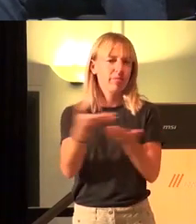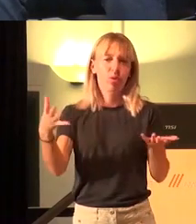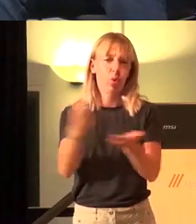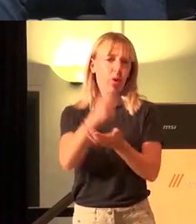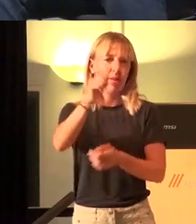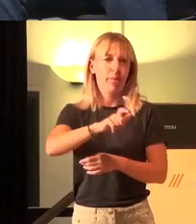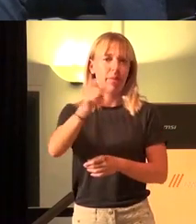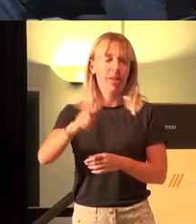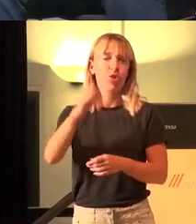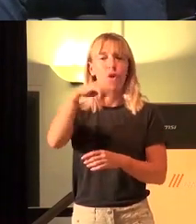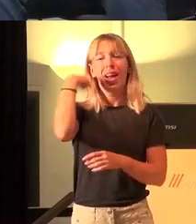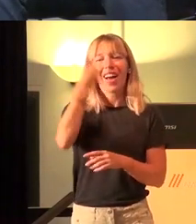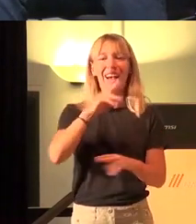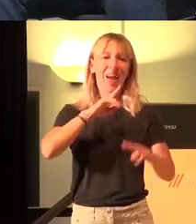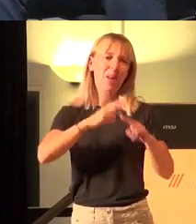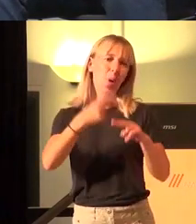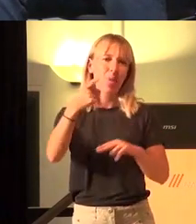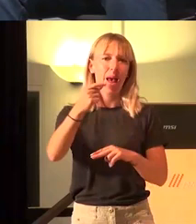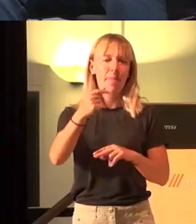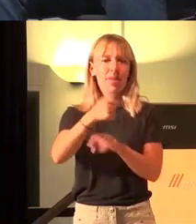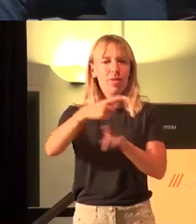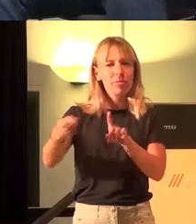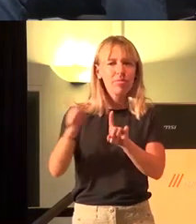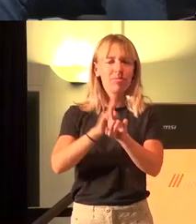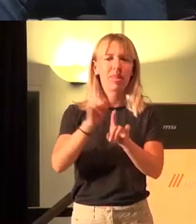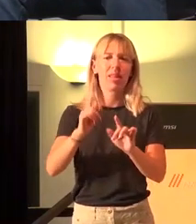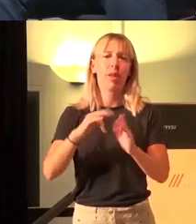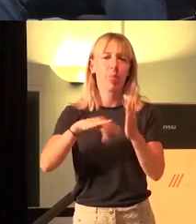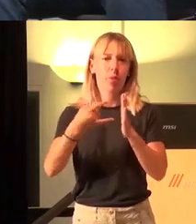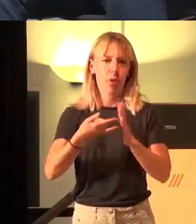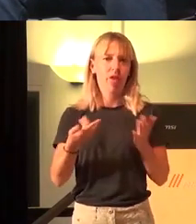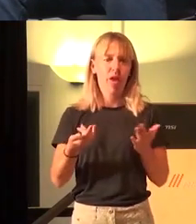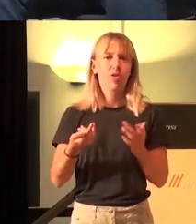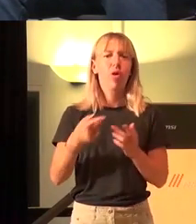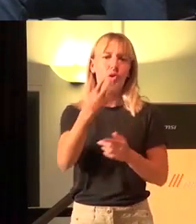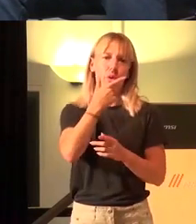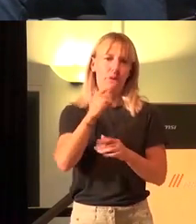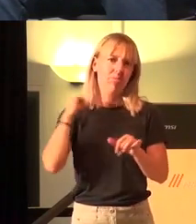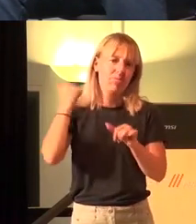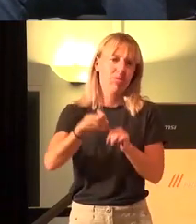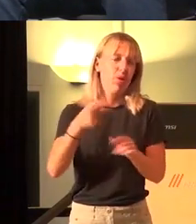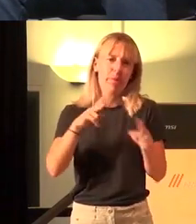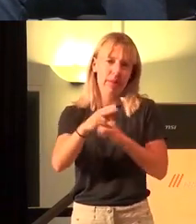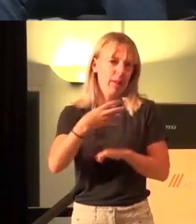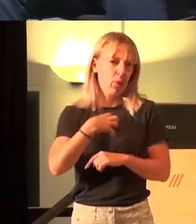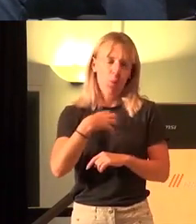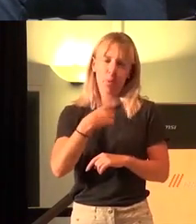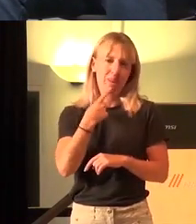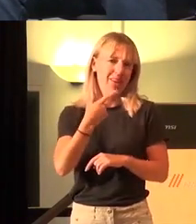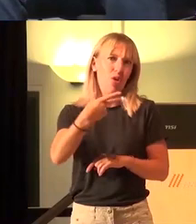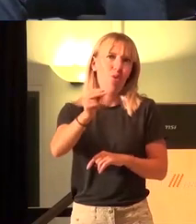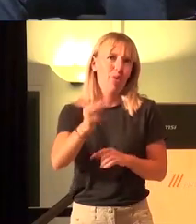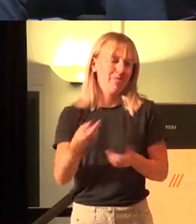personas con cara, nombre y apellidos que estaban detrás de Cerca desde el principio. Les conocemos desde hace mucho tiempo y era inevitable de decirles